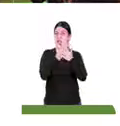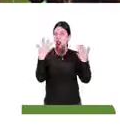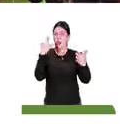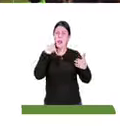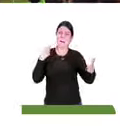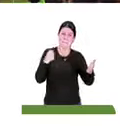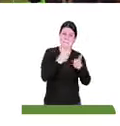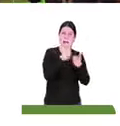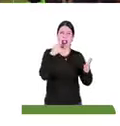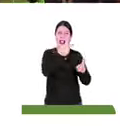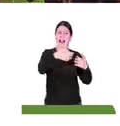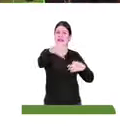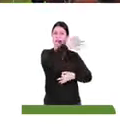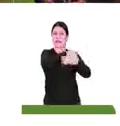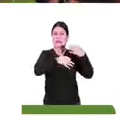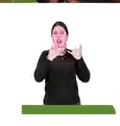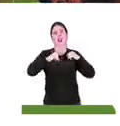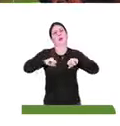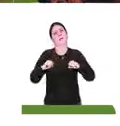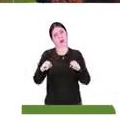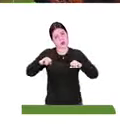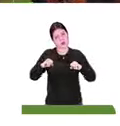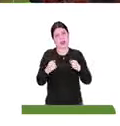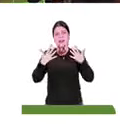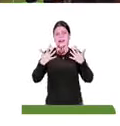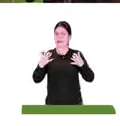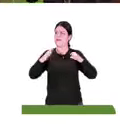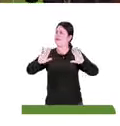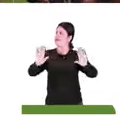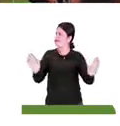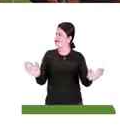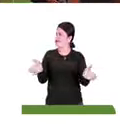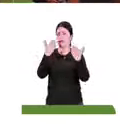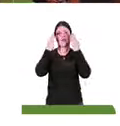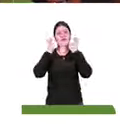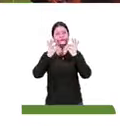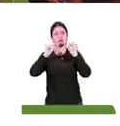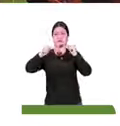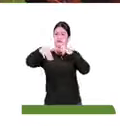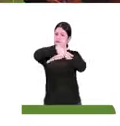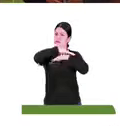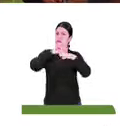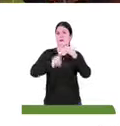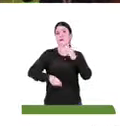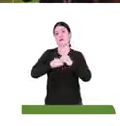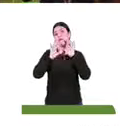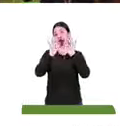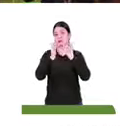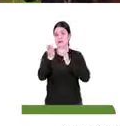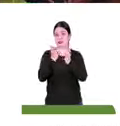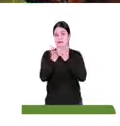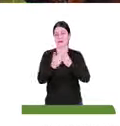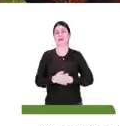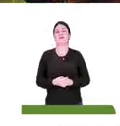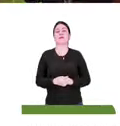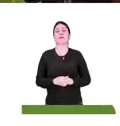entonces Bogotá le sigue apostando sustancialmente a la mejora en la calidad en la prestación del servicio.